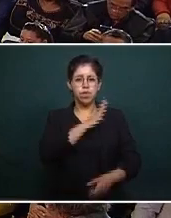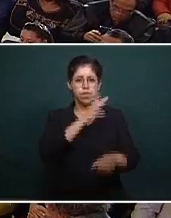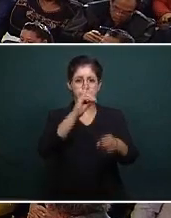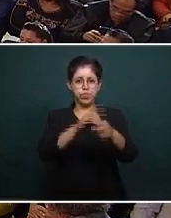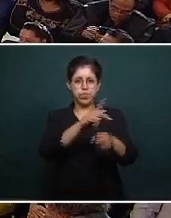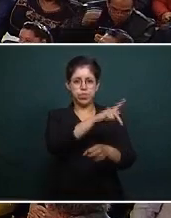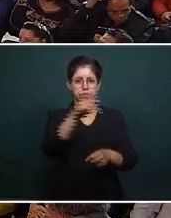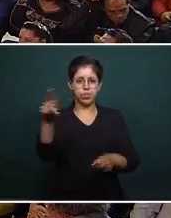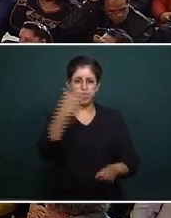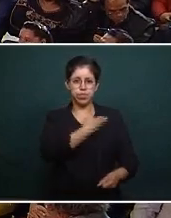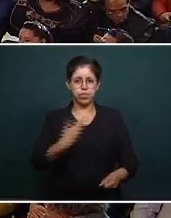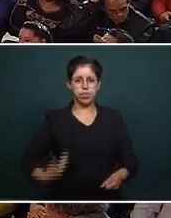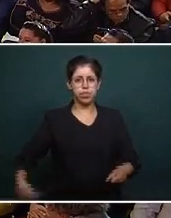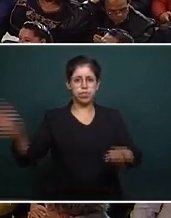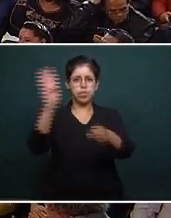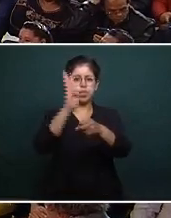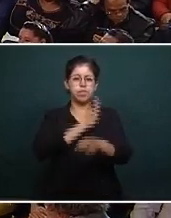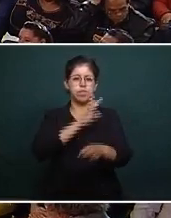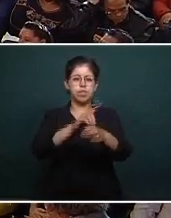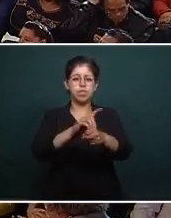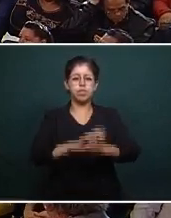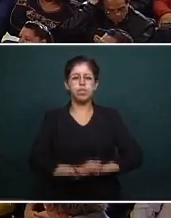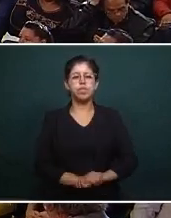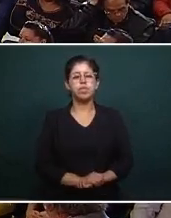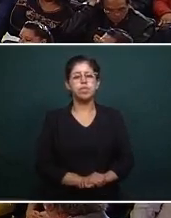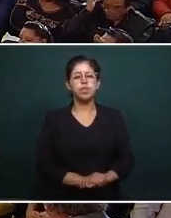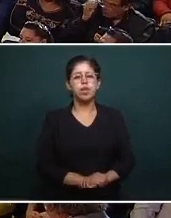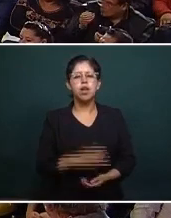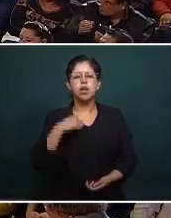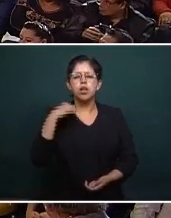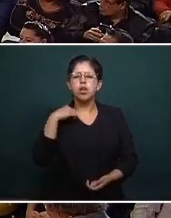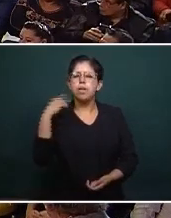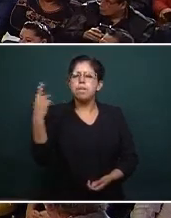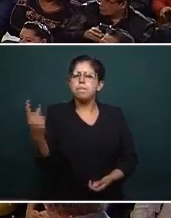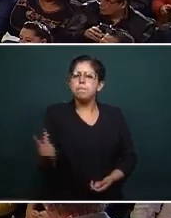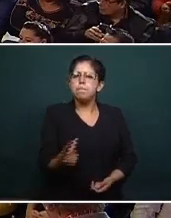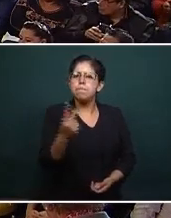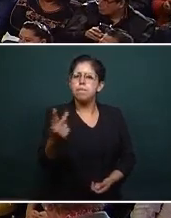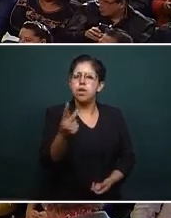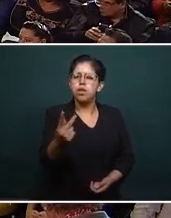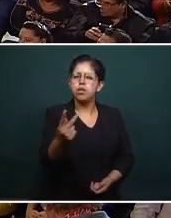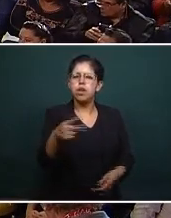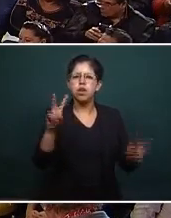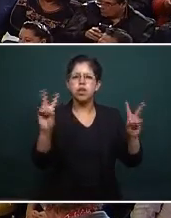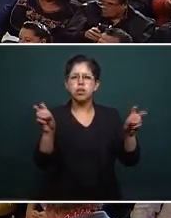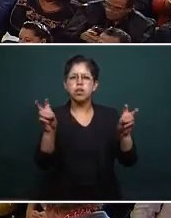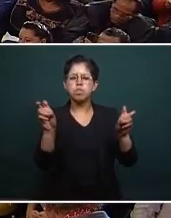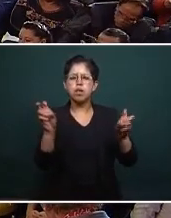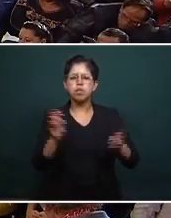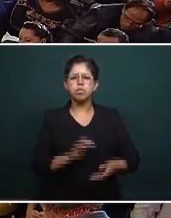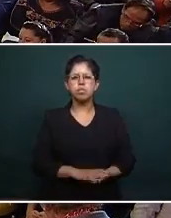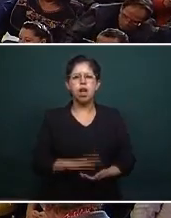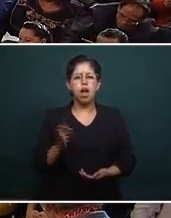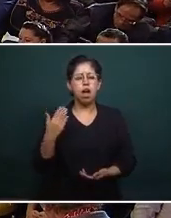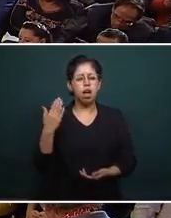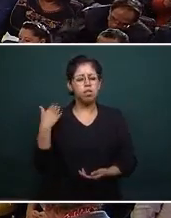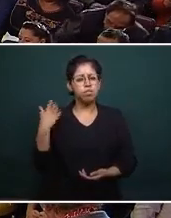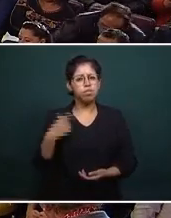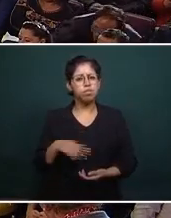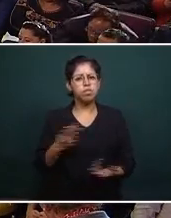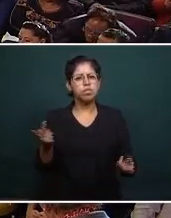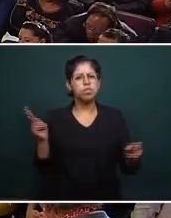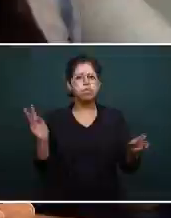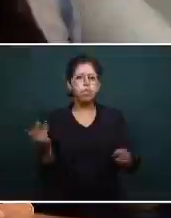días a todos, presidente. Buenos días. Yo quisiera preguntarle respecto de este lamentable suceso